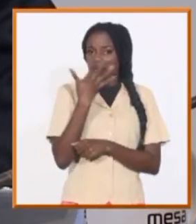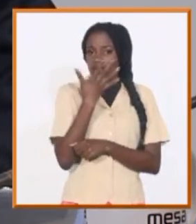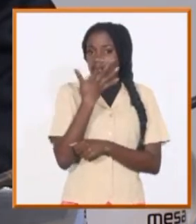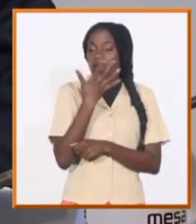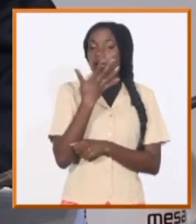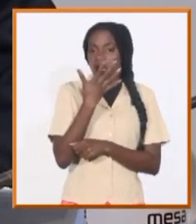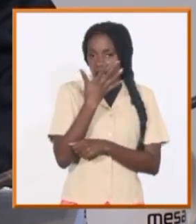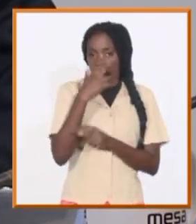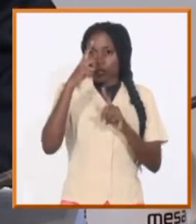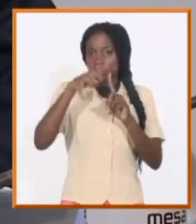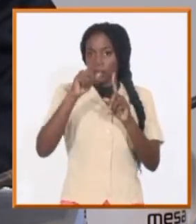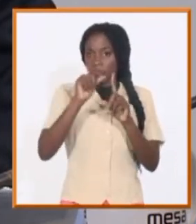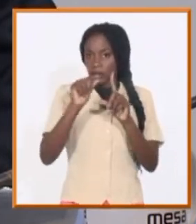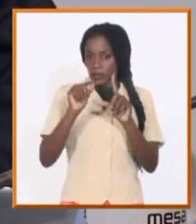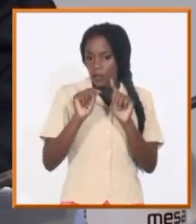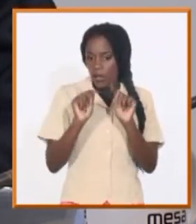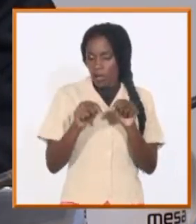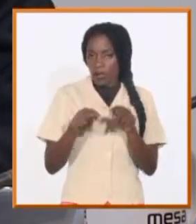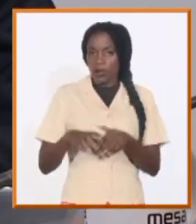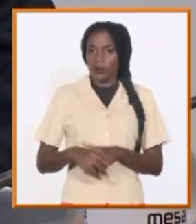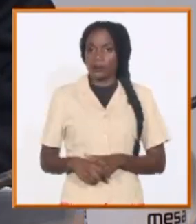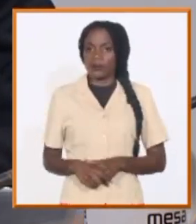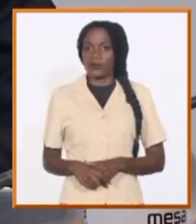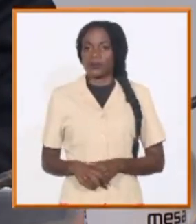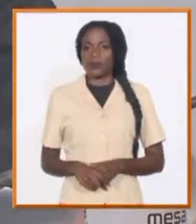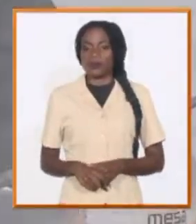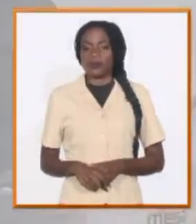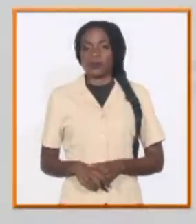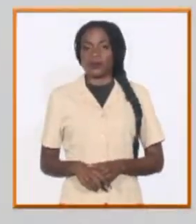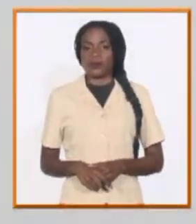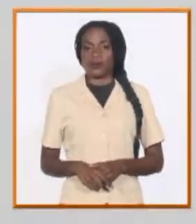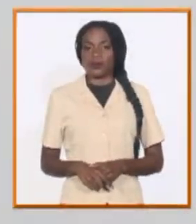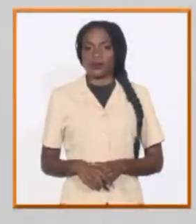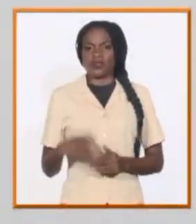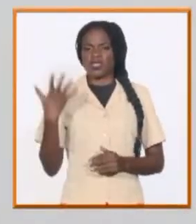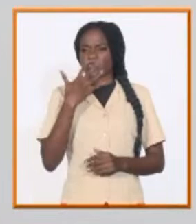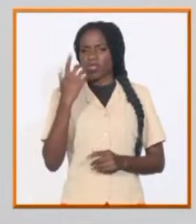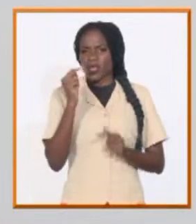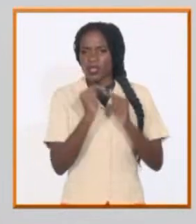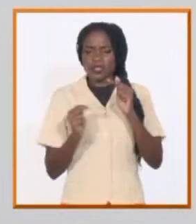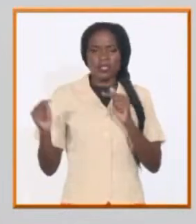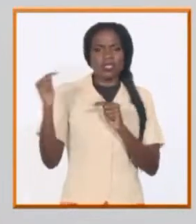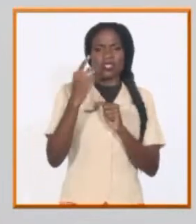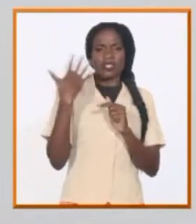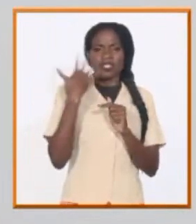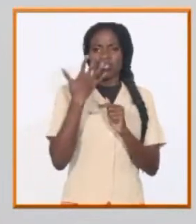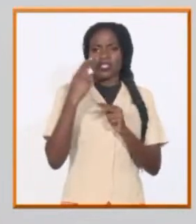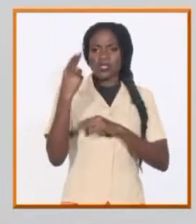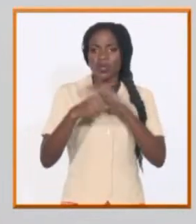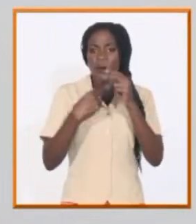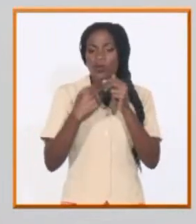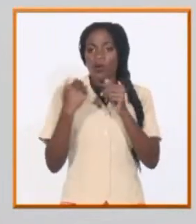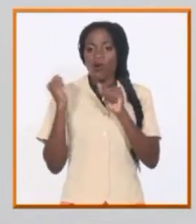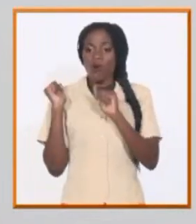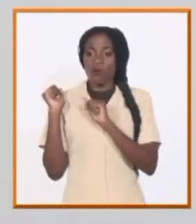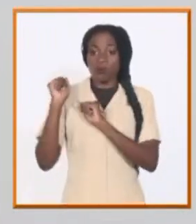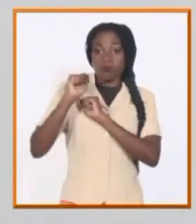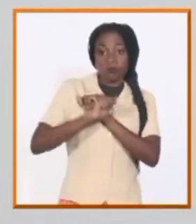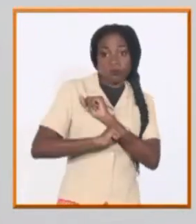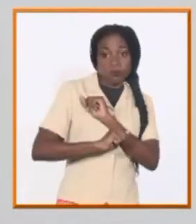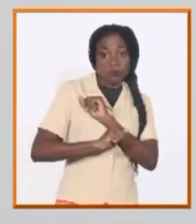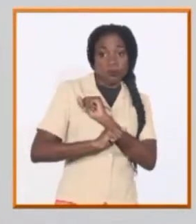títulos. Y ahí destaca fundamentalmente la labor de las luchas.